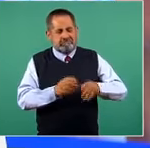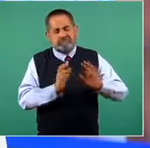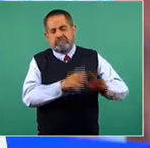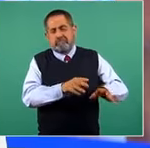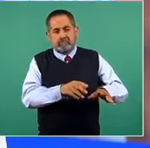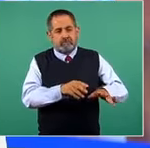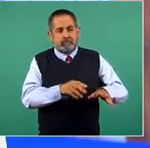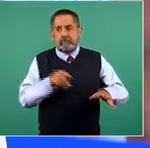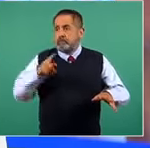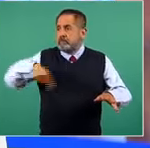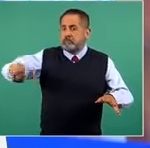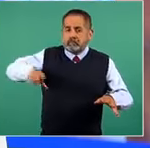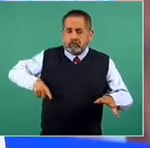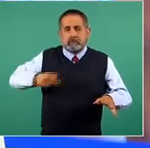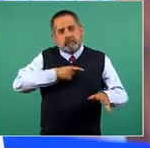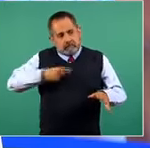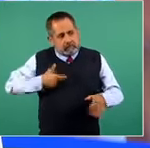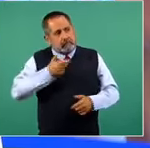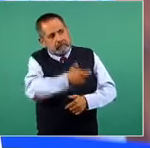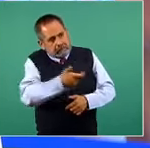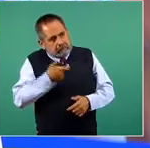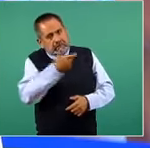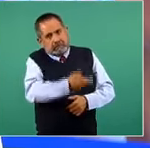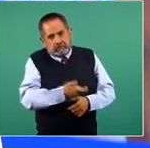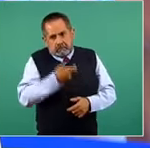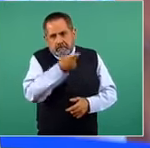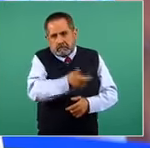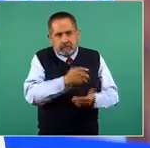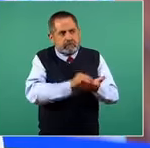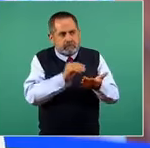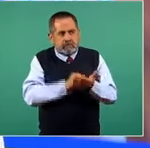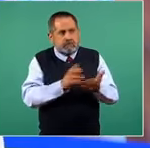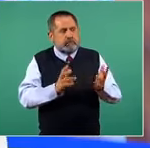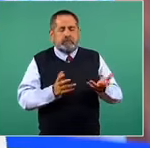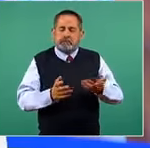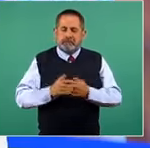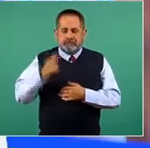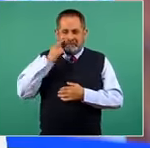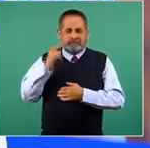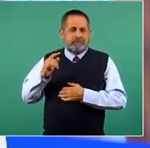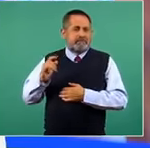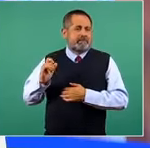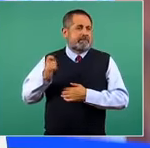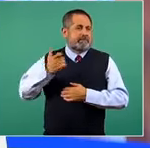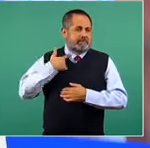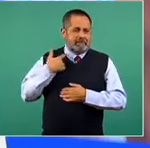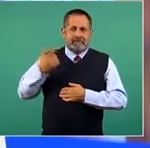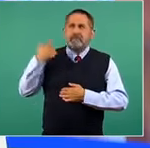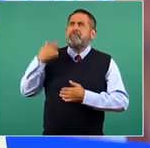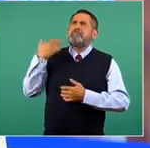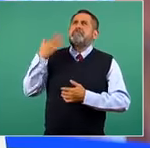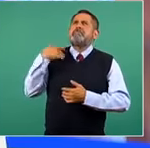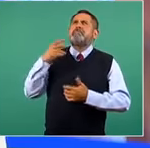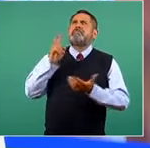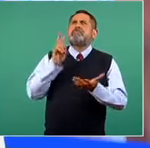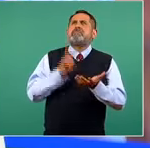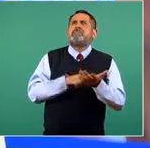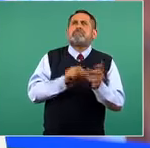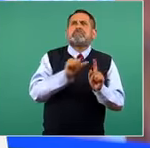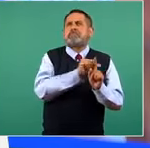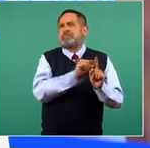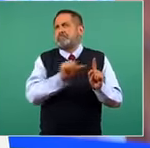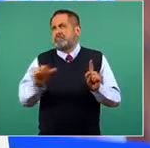para la nación, porque en el sexenio, los últimos tres sexenios, desde 2000 para la